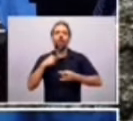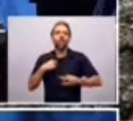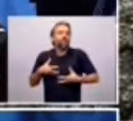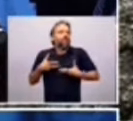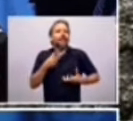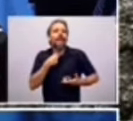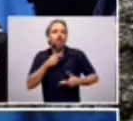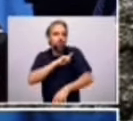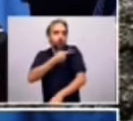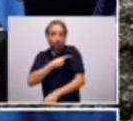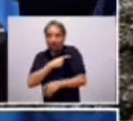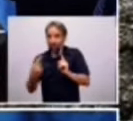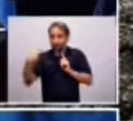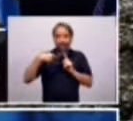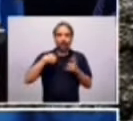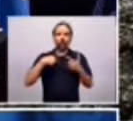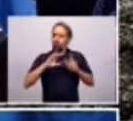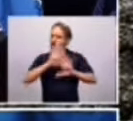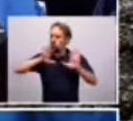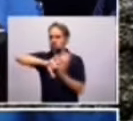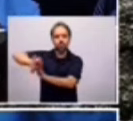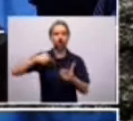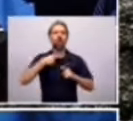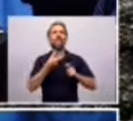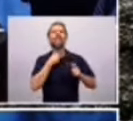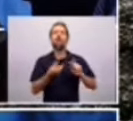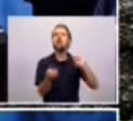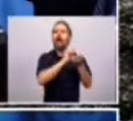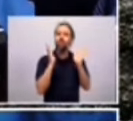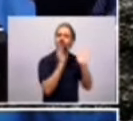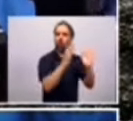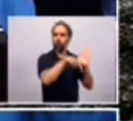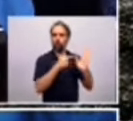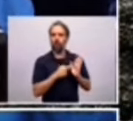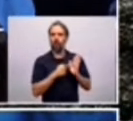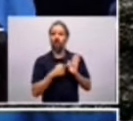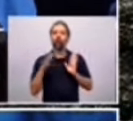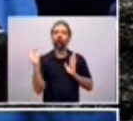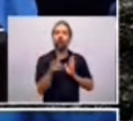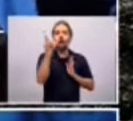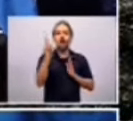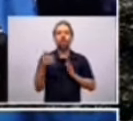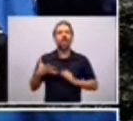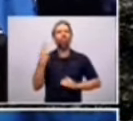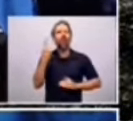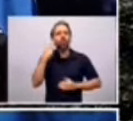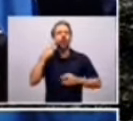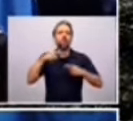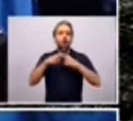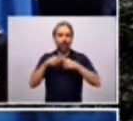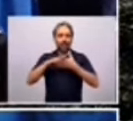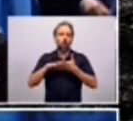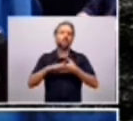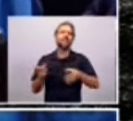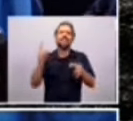pero discútanlo con los números en la mesa. Digan, atrévanse a decir que Aerolíneas Argentinas dio pérdida cuando no la dio. Entonces digo, cuando vos